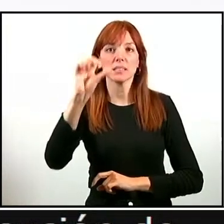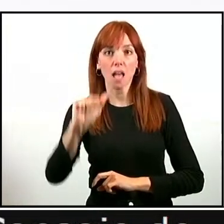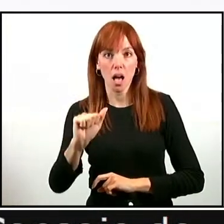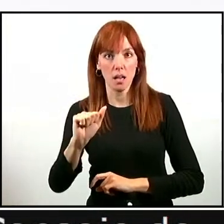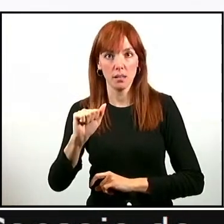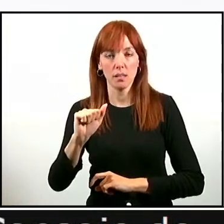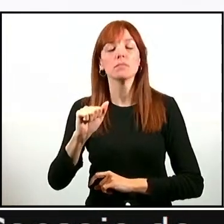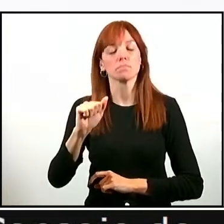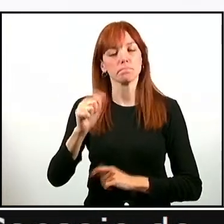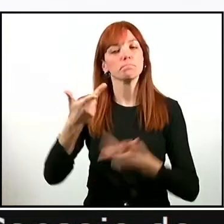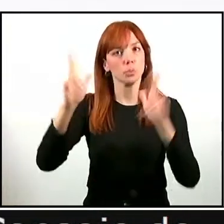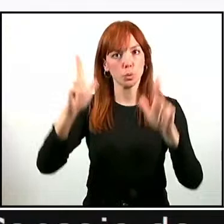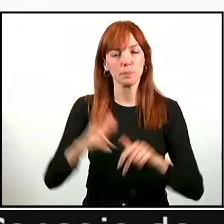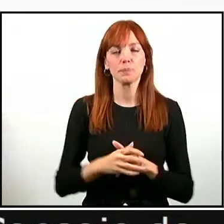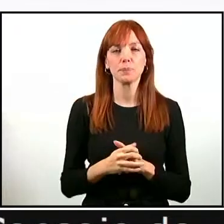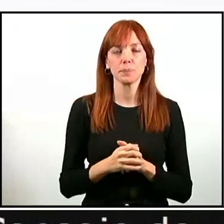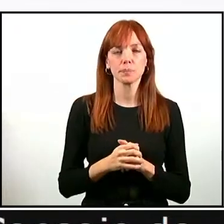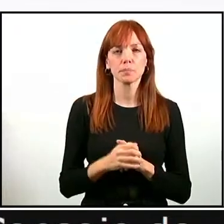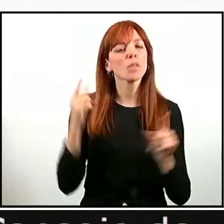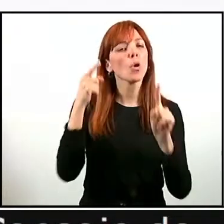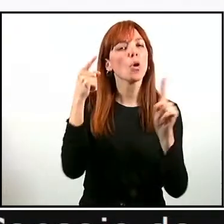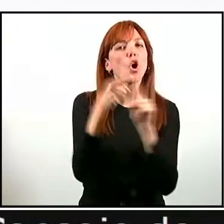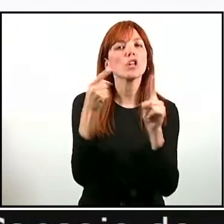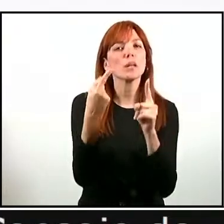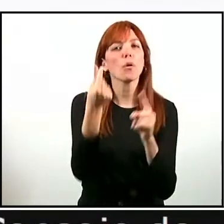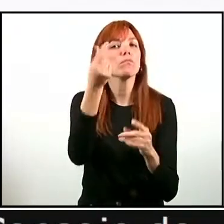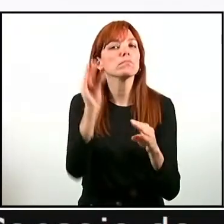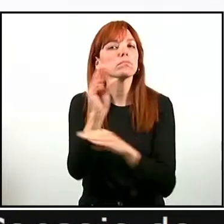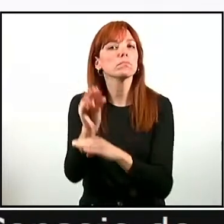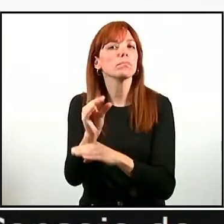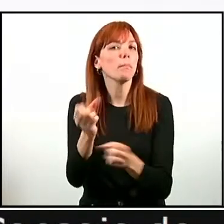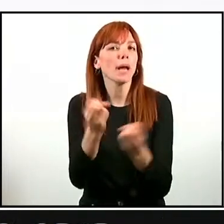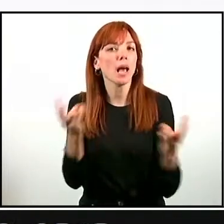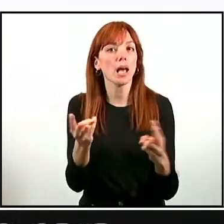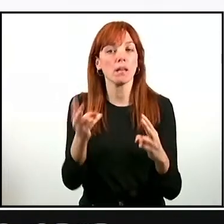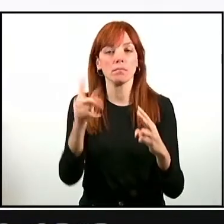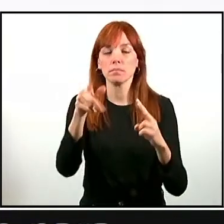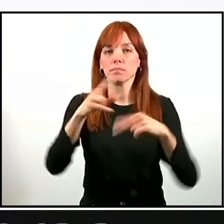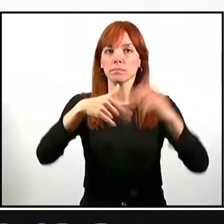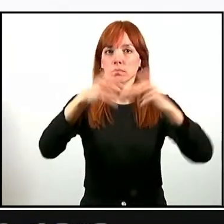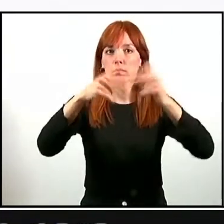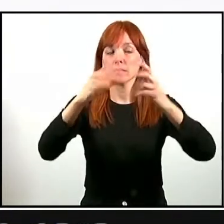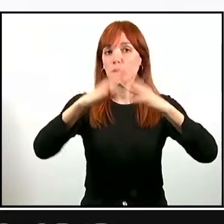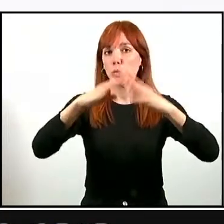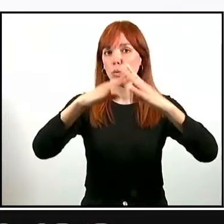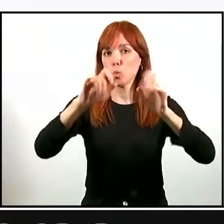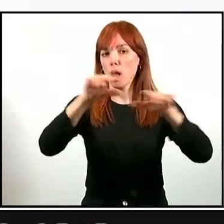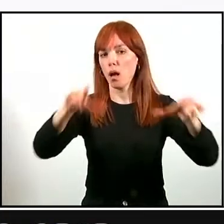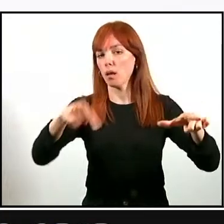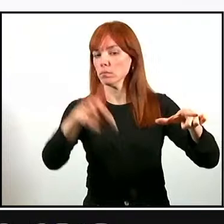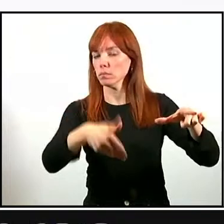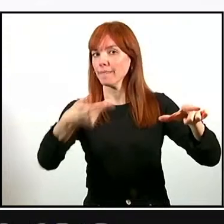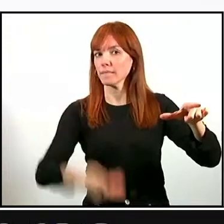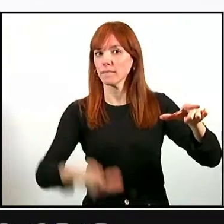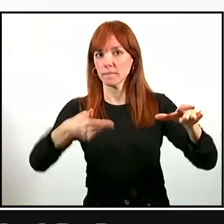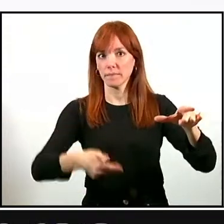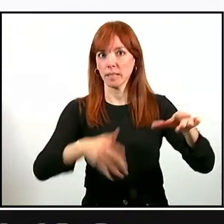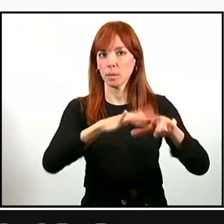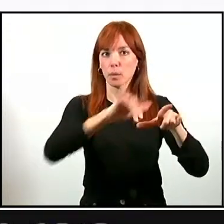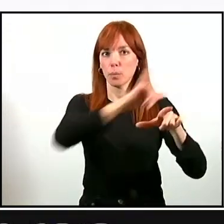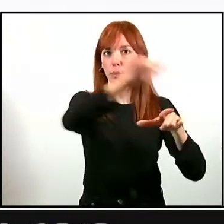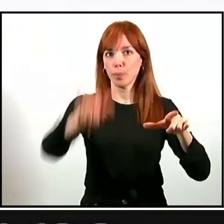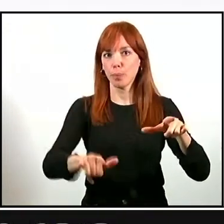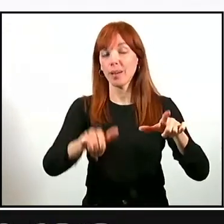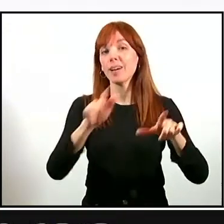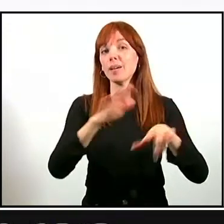construir una infraestructura que para nosotros es clave para medios aéreos, que se utilizará